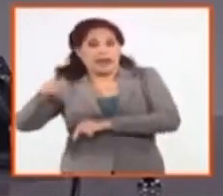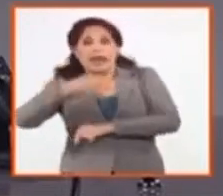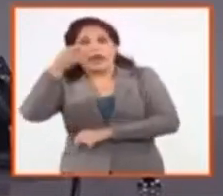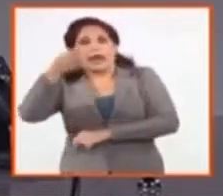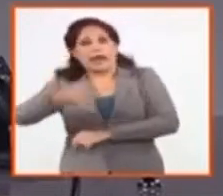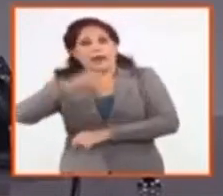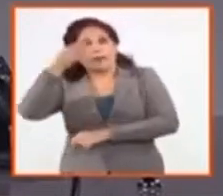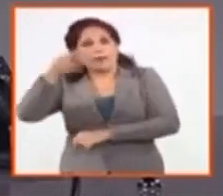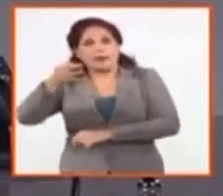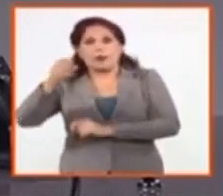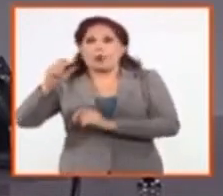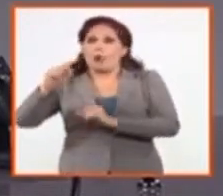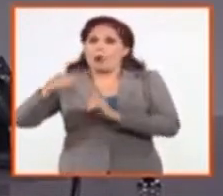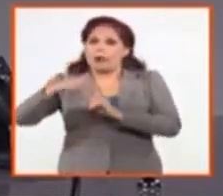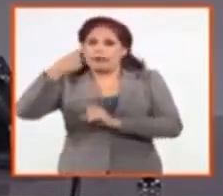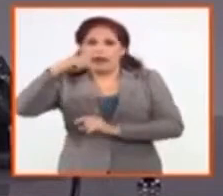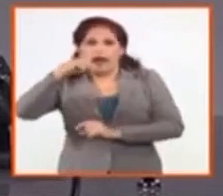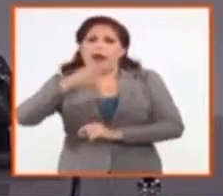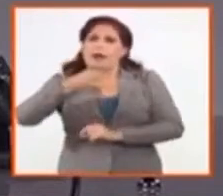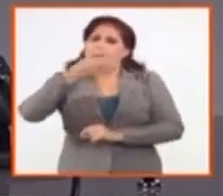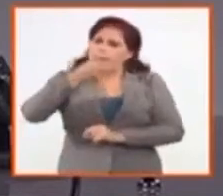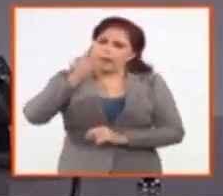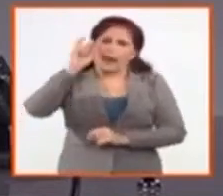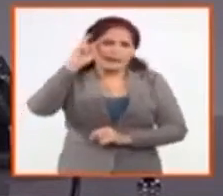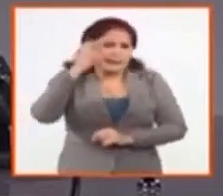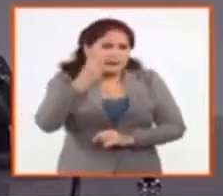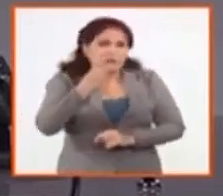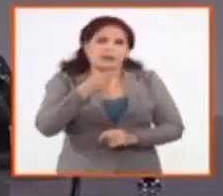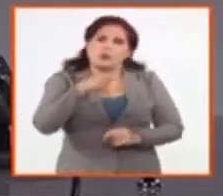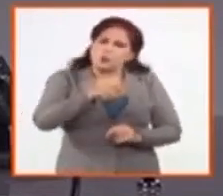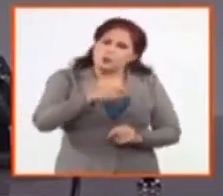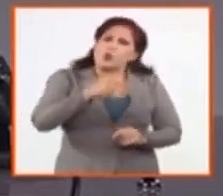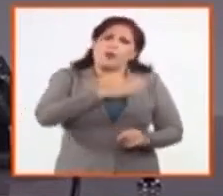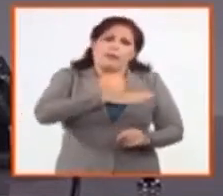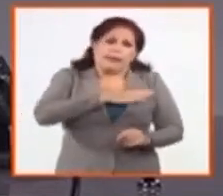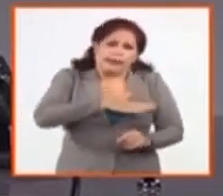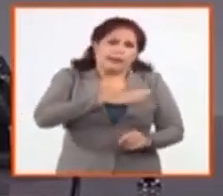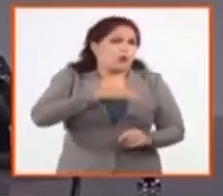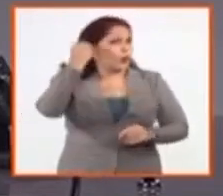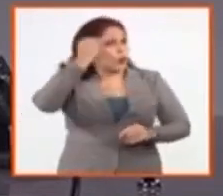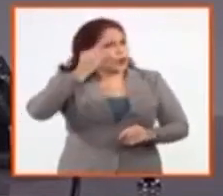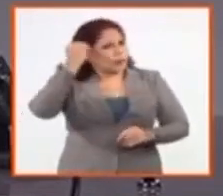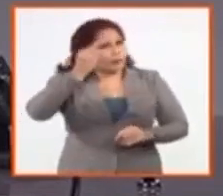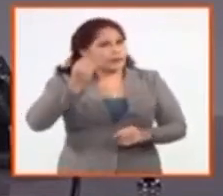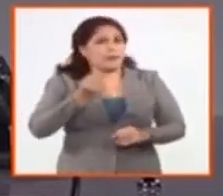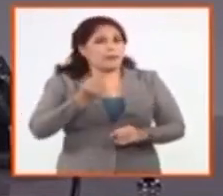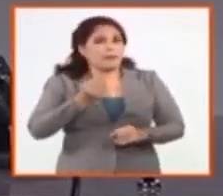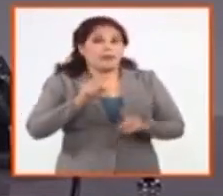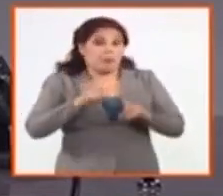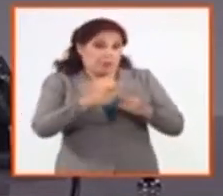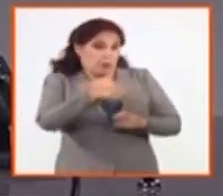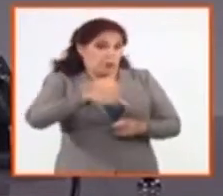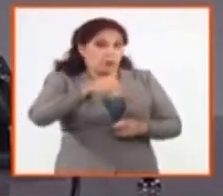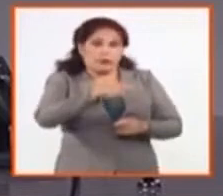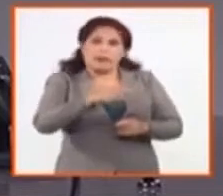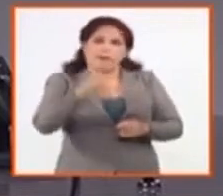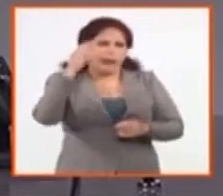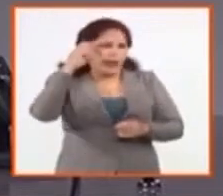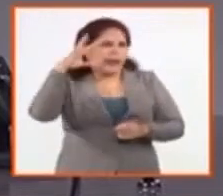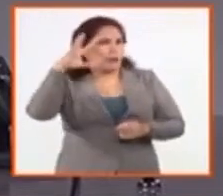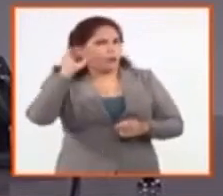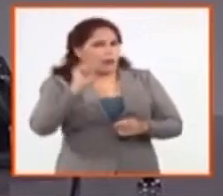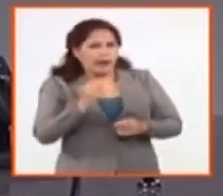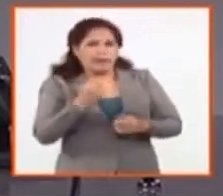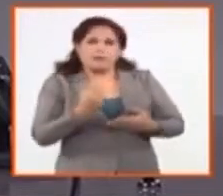con los OTAN, a tratar de convencerlo, tratar de dorarle la píldora, como decimos vulgarmente, para que